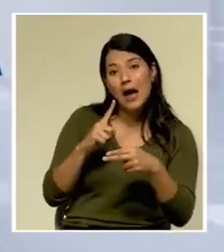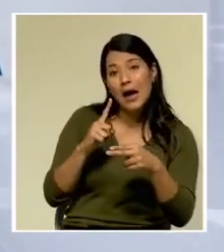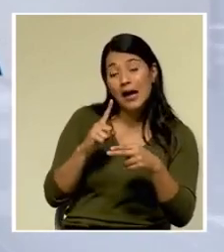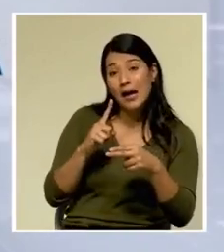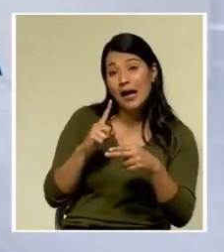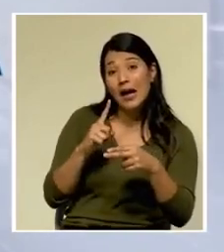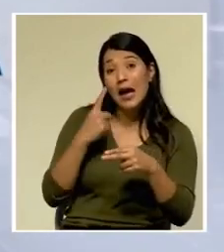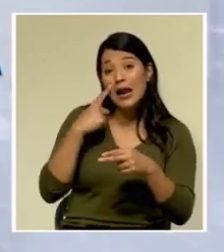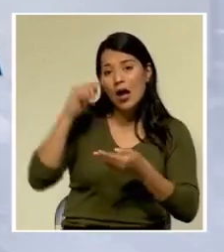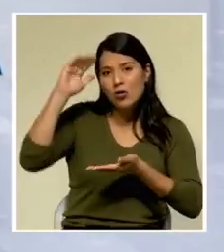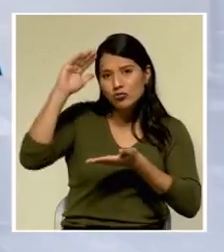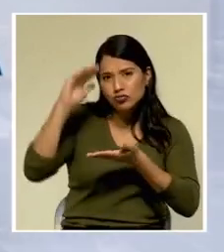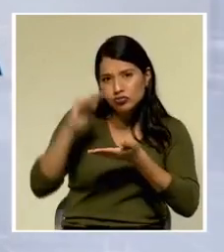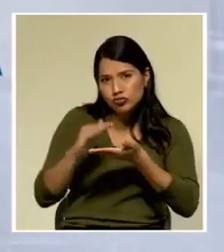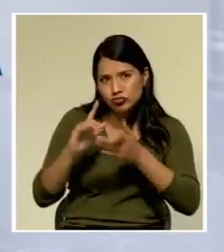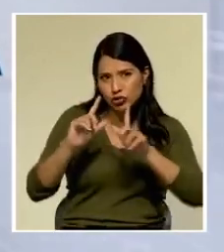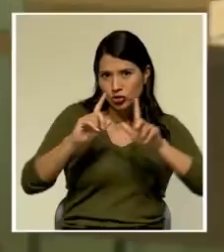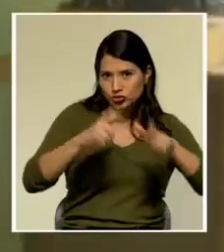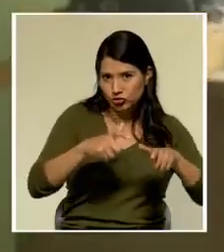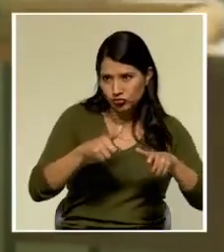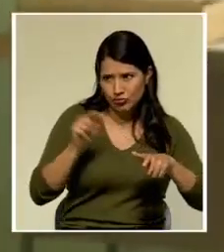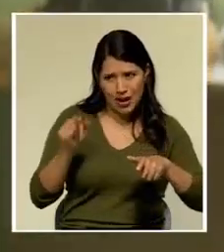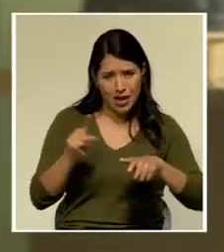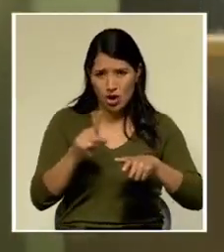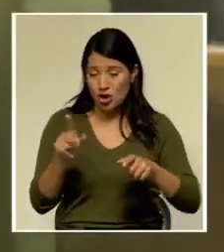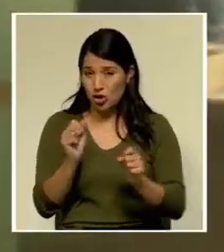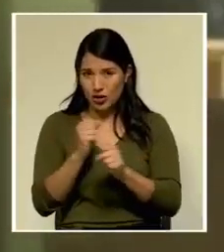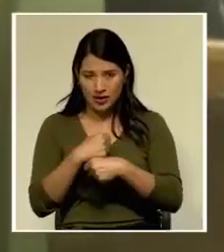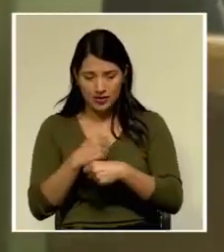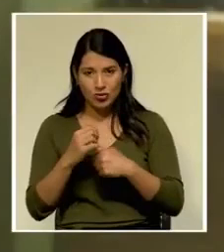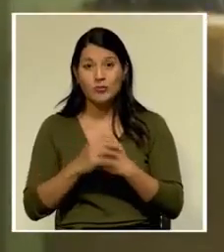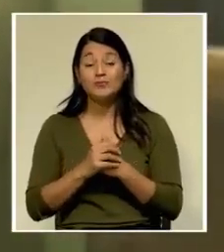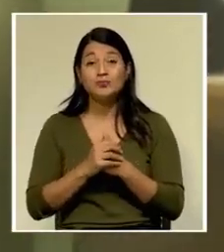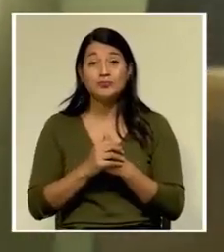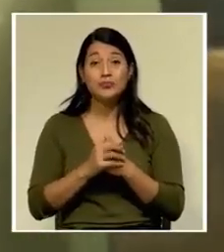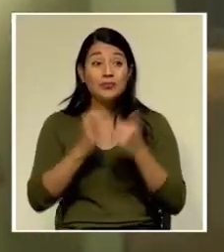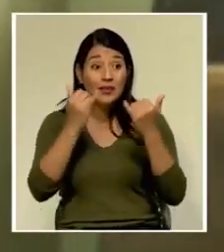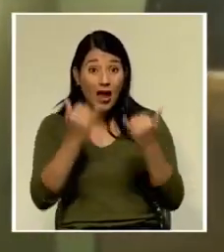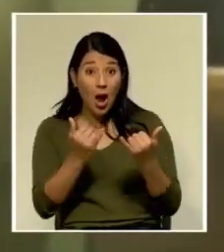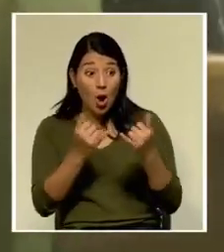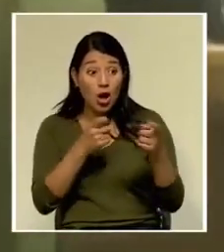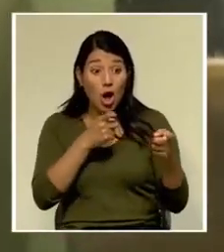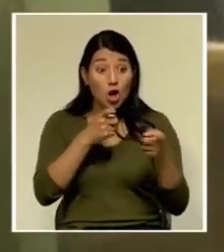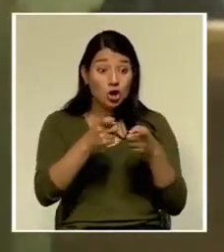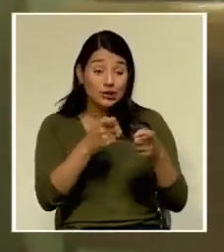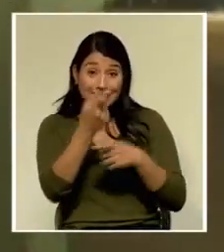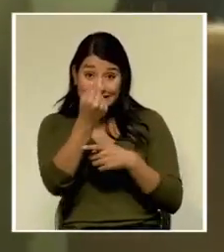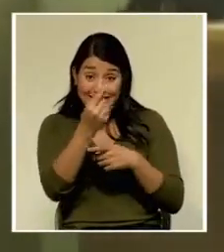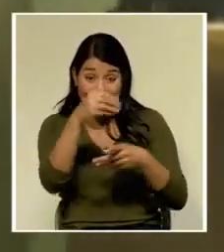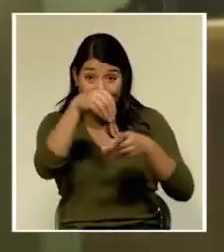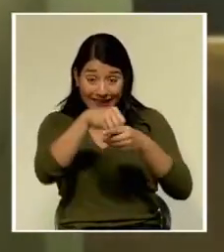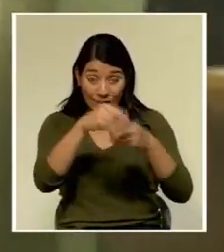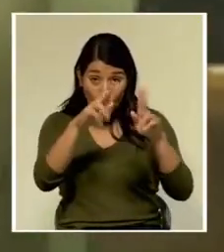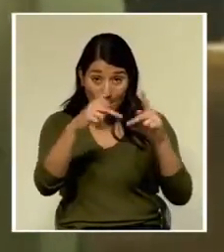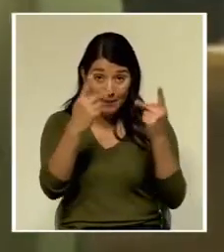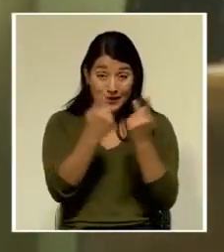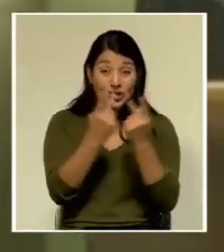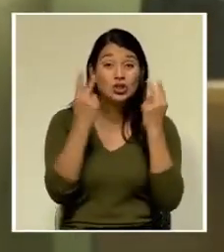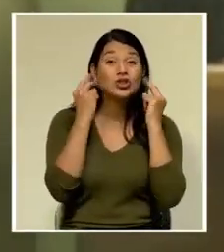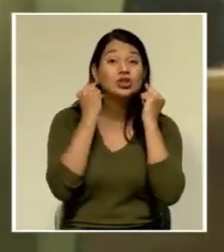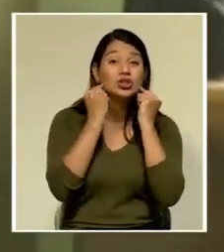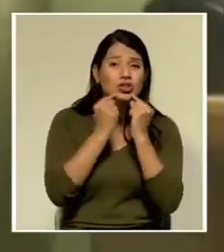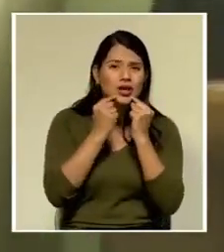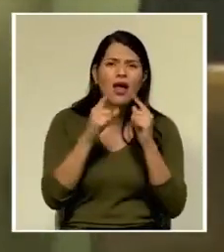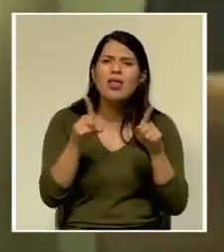donaciones que él niega haber realizado. El manejo del financiamiento de campaña de Rodrigo Chávez también es cuestionado